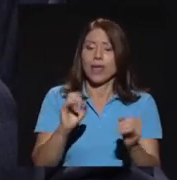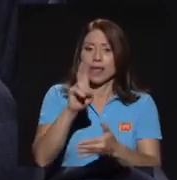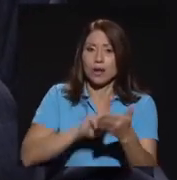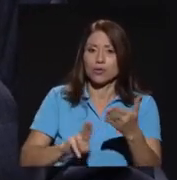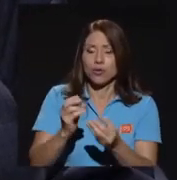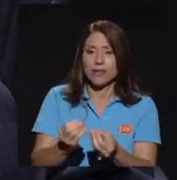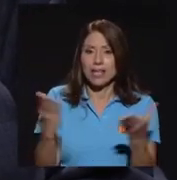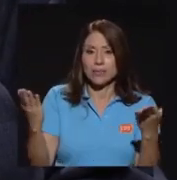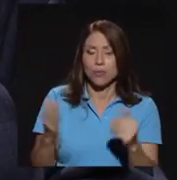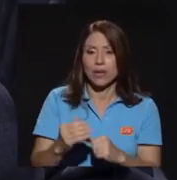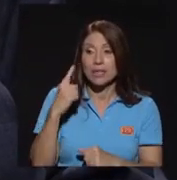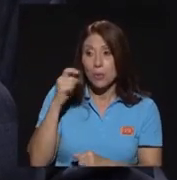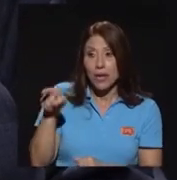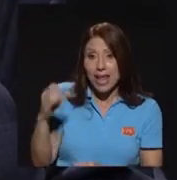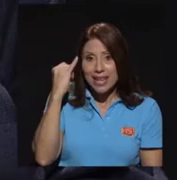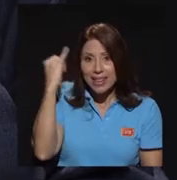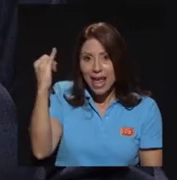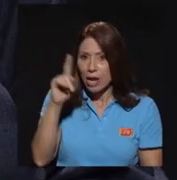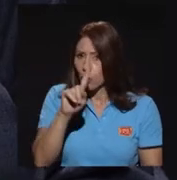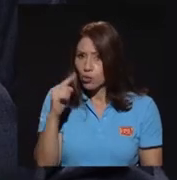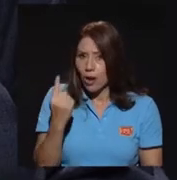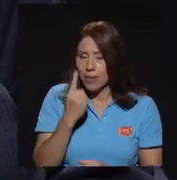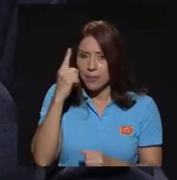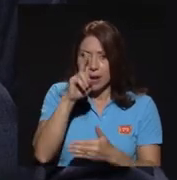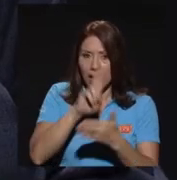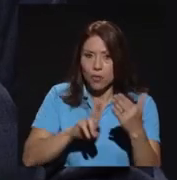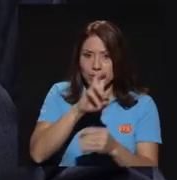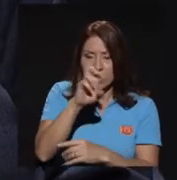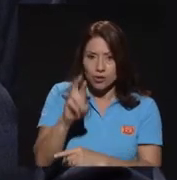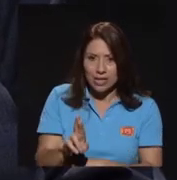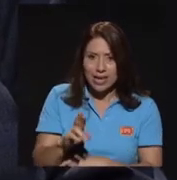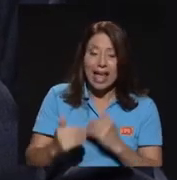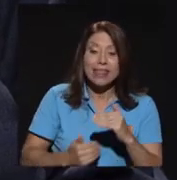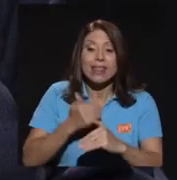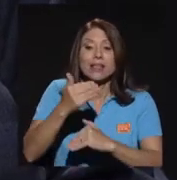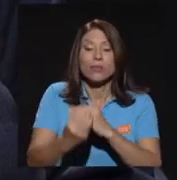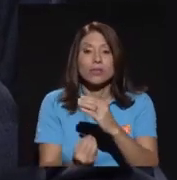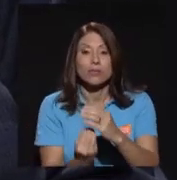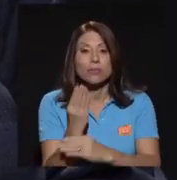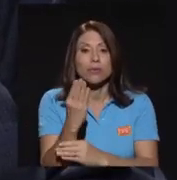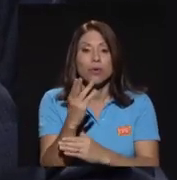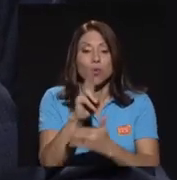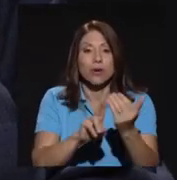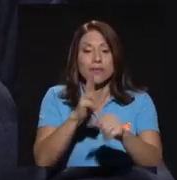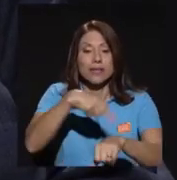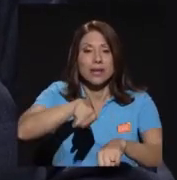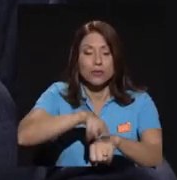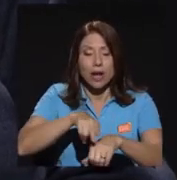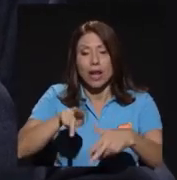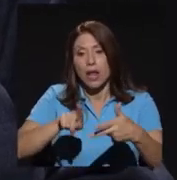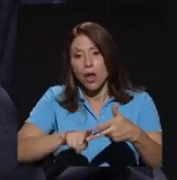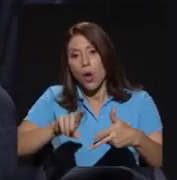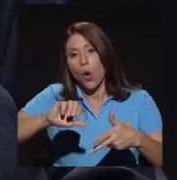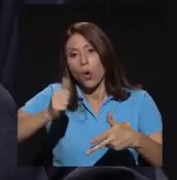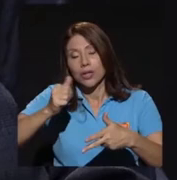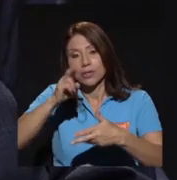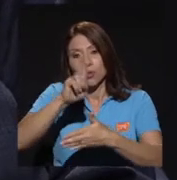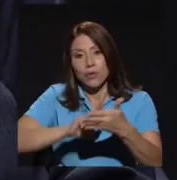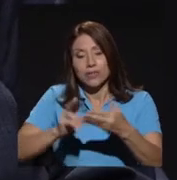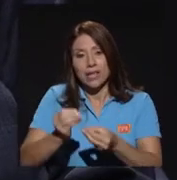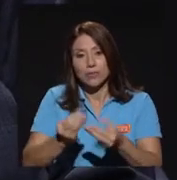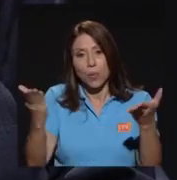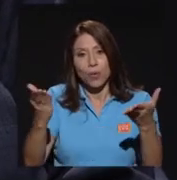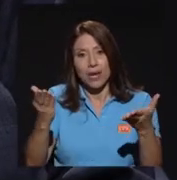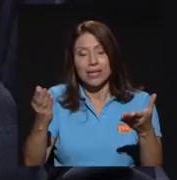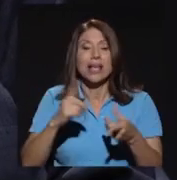no solamente para la universidad costa rica sino para después cuando se creó la una ni siquiera nosotros universidades públicas de nada autónomas en la